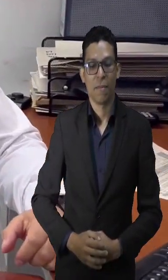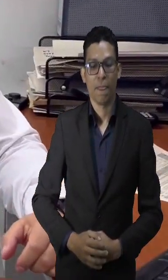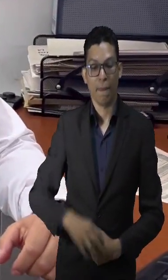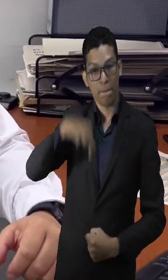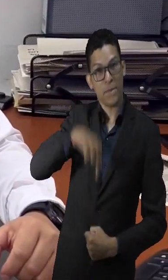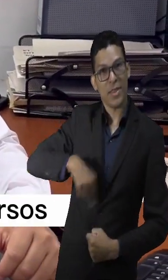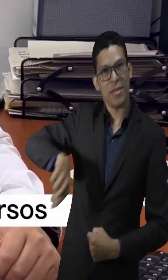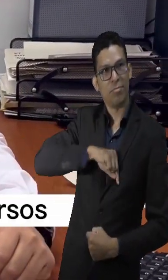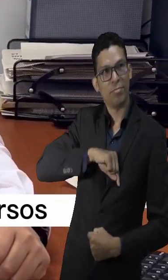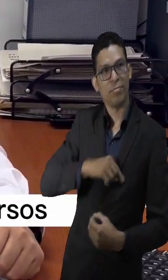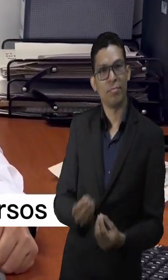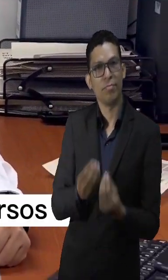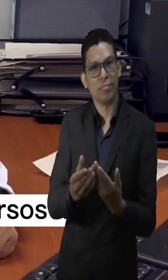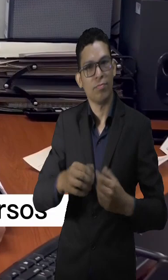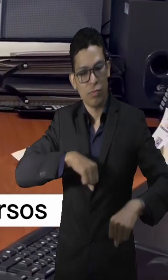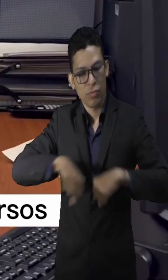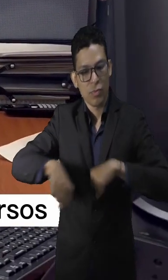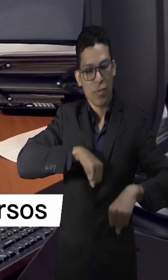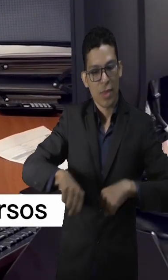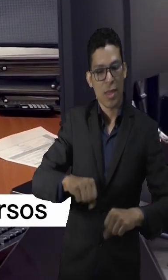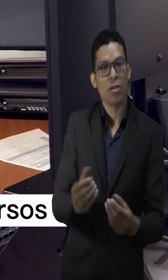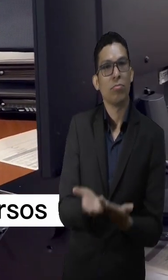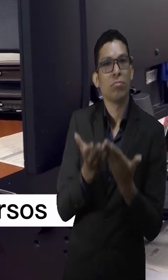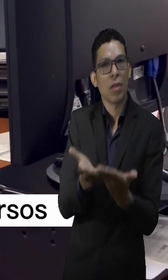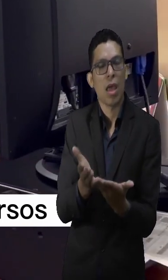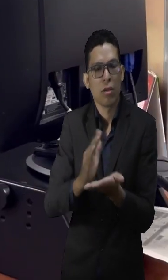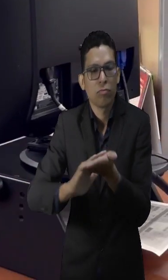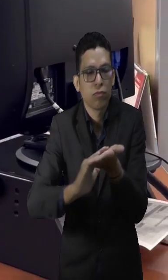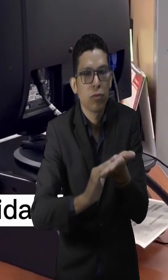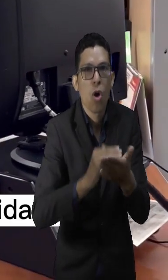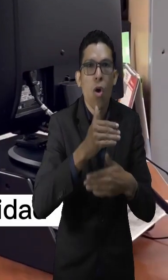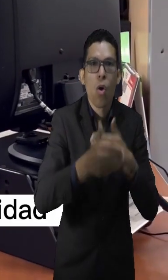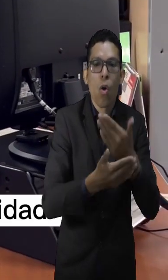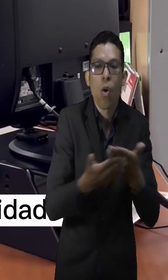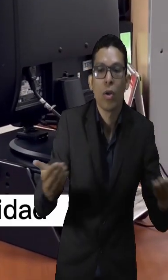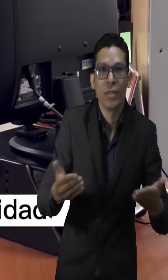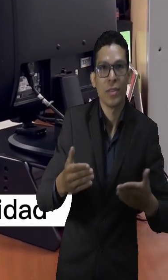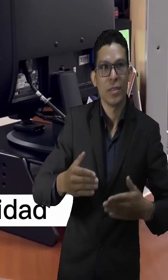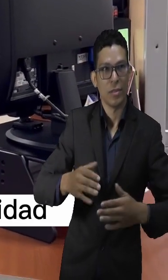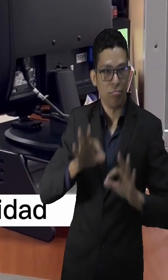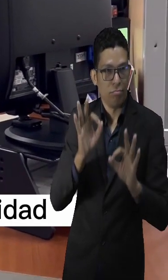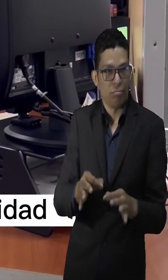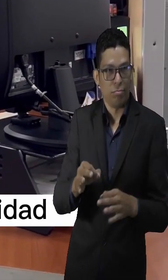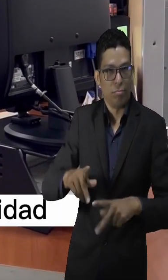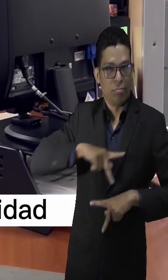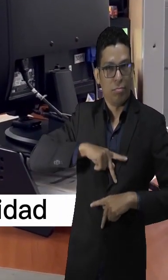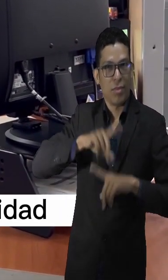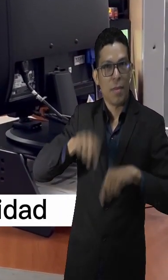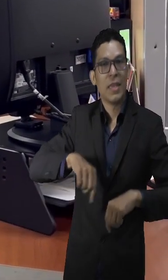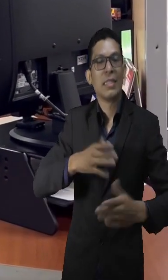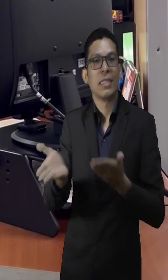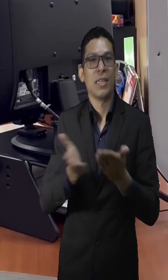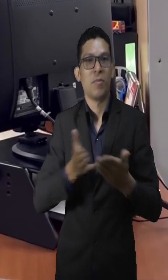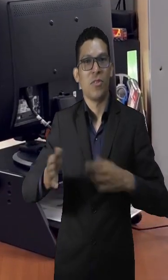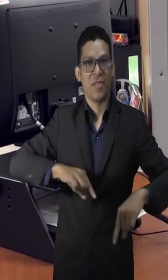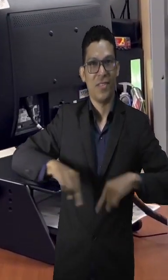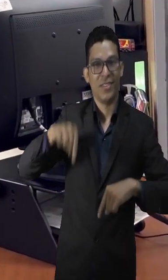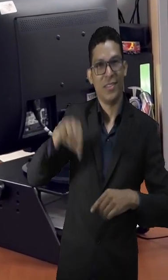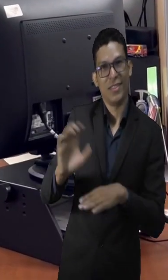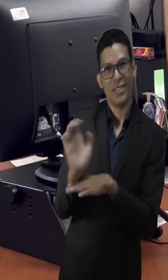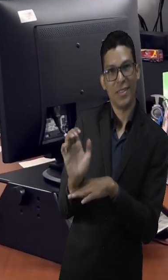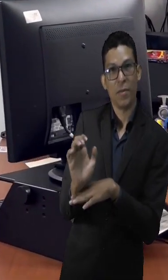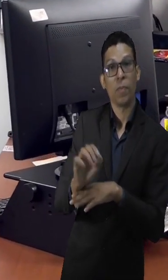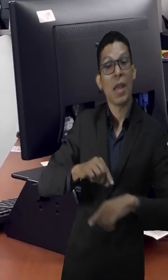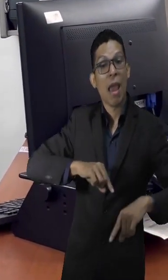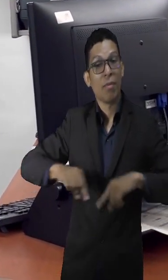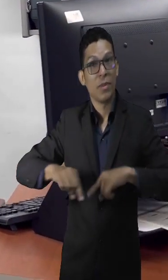Aquí, desde este proceso, gestionamos la provisión oportuna de los recursos físicos y de servicios administrativos de la entidad, mediante